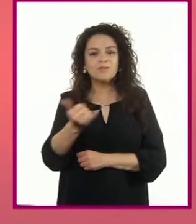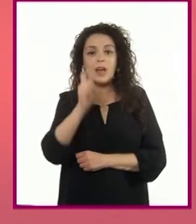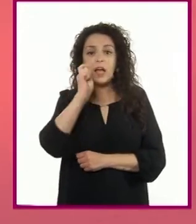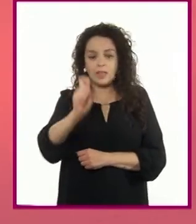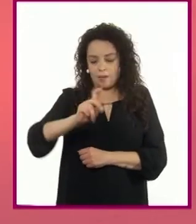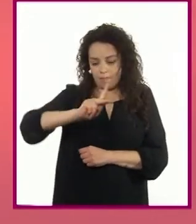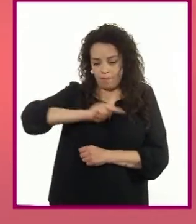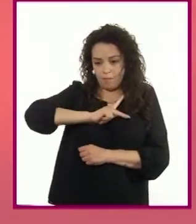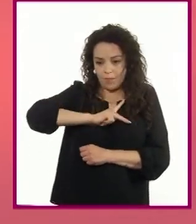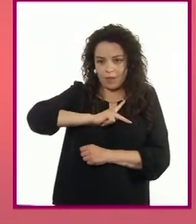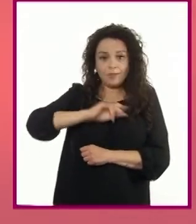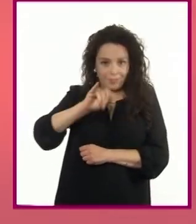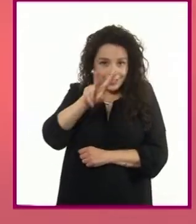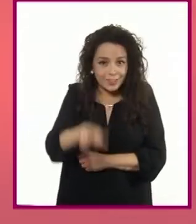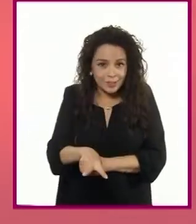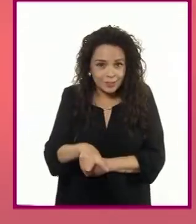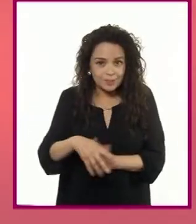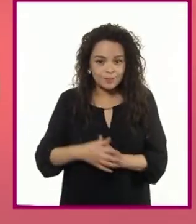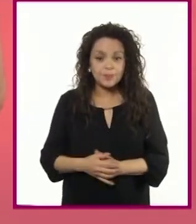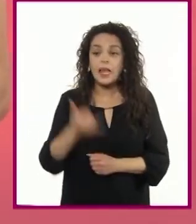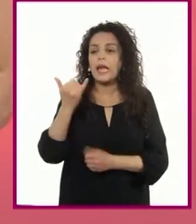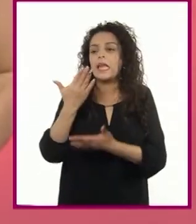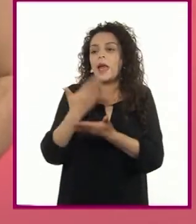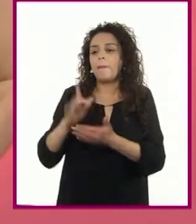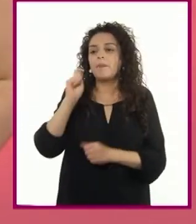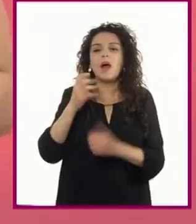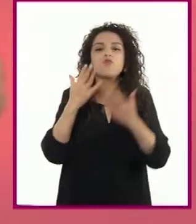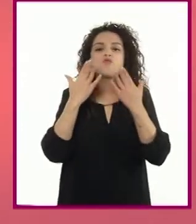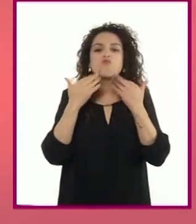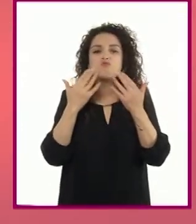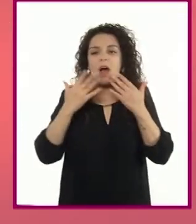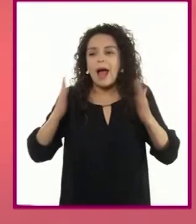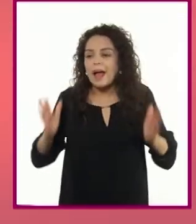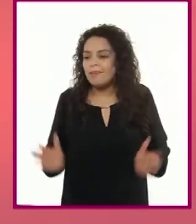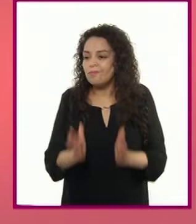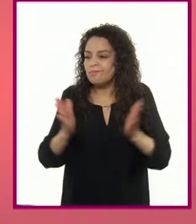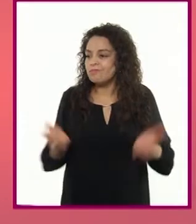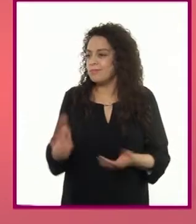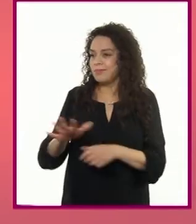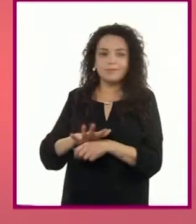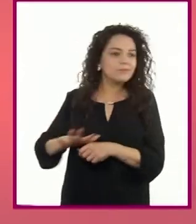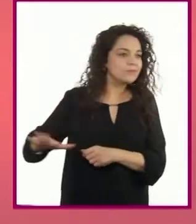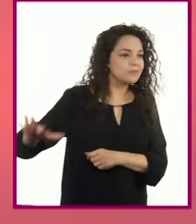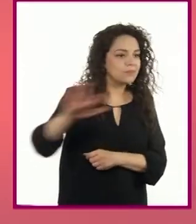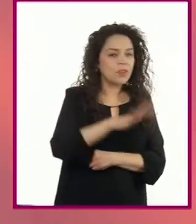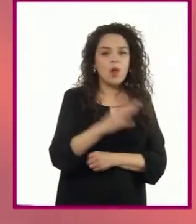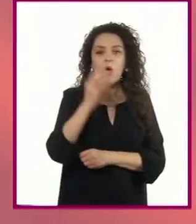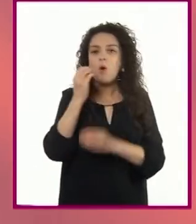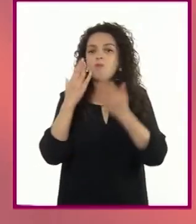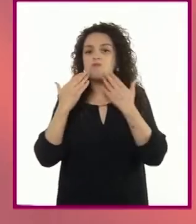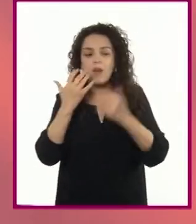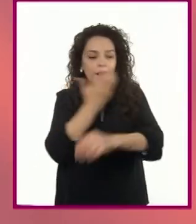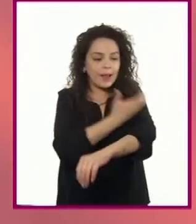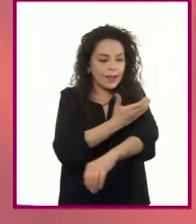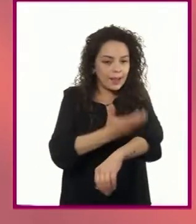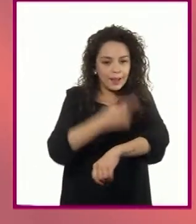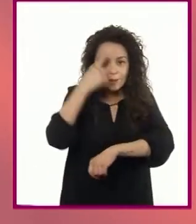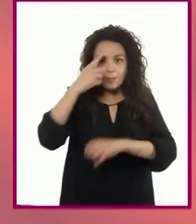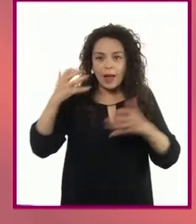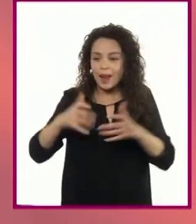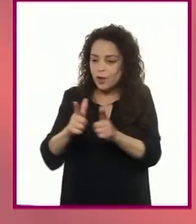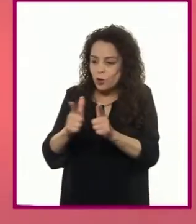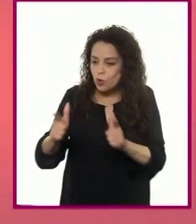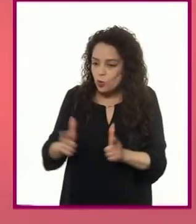¿verdad? Además, súmele la falta de motivación de lo que nos rodea o la falta de compañía para hacer alguna actividad en grupo